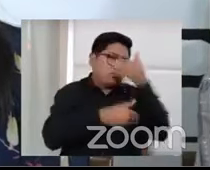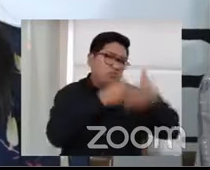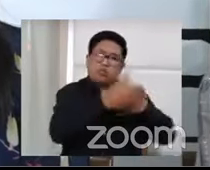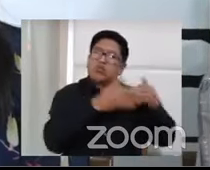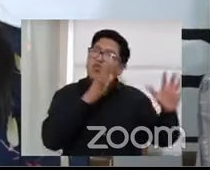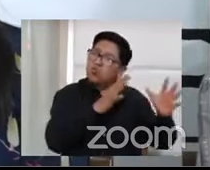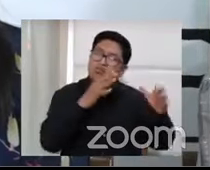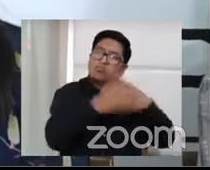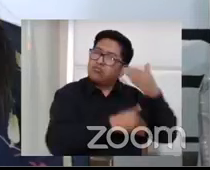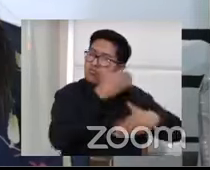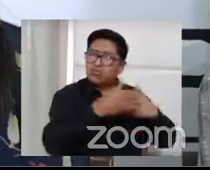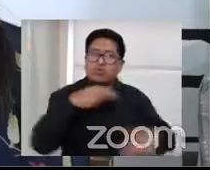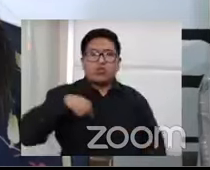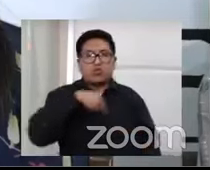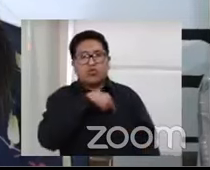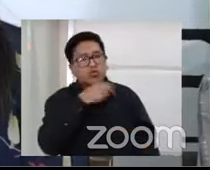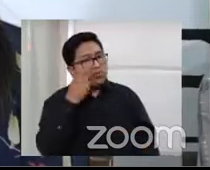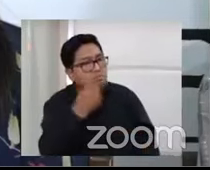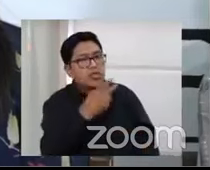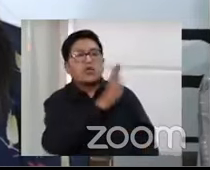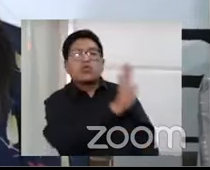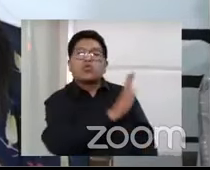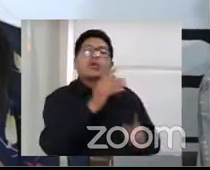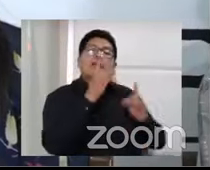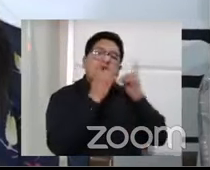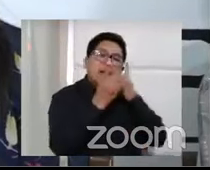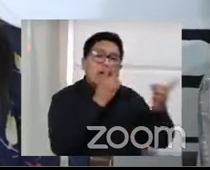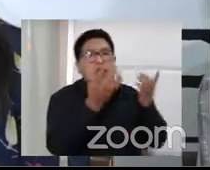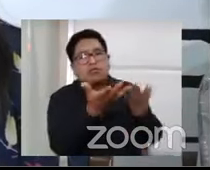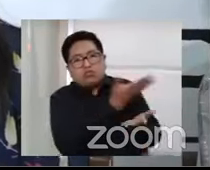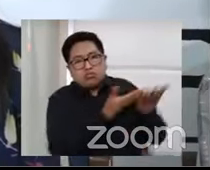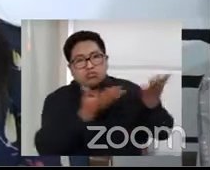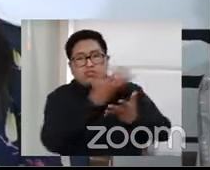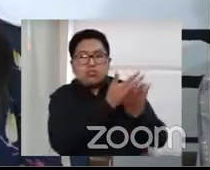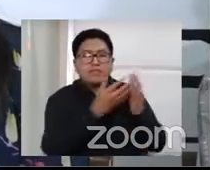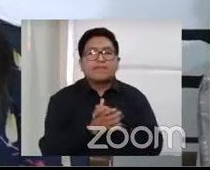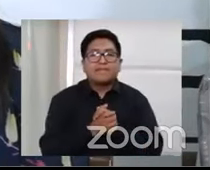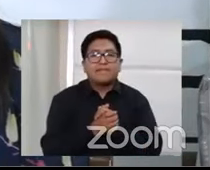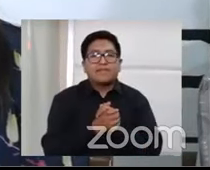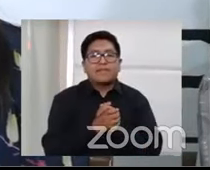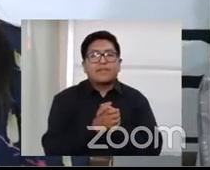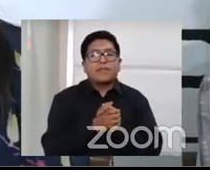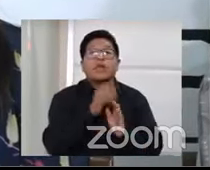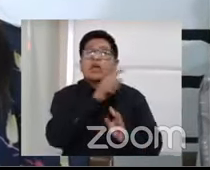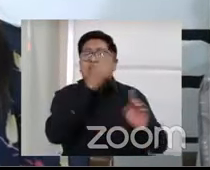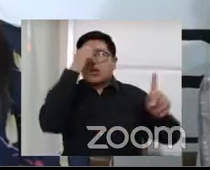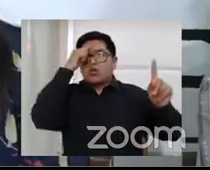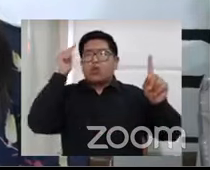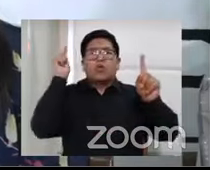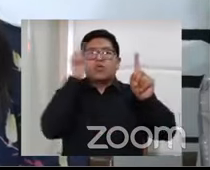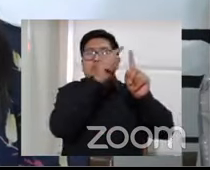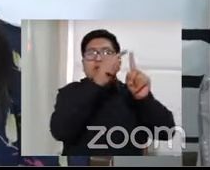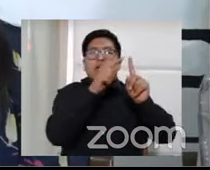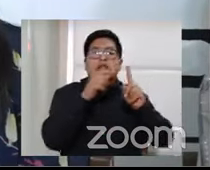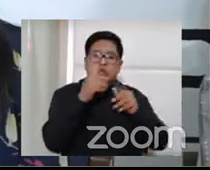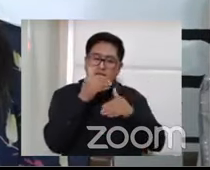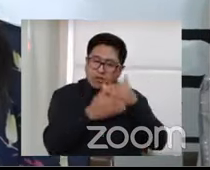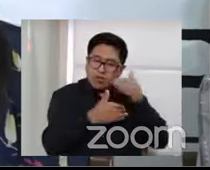proceso de diálogo entre ellas y ellos el rumbo a este proceso de